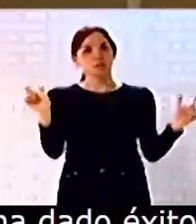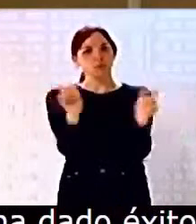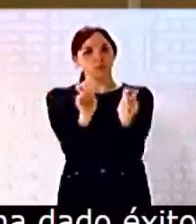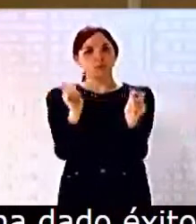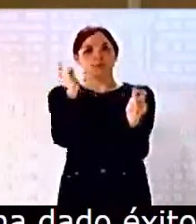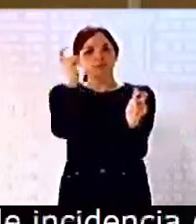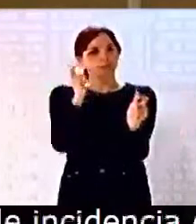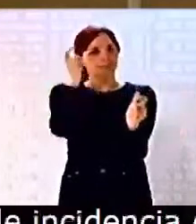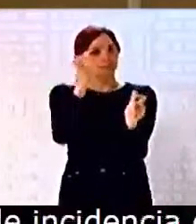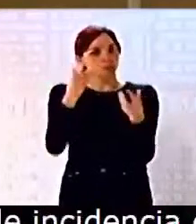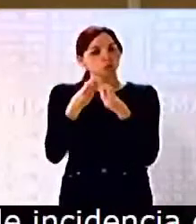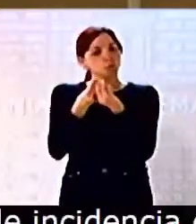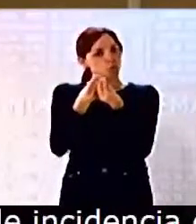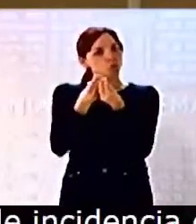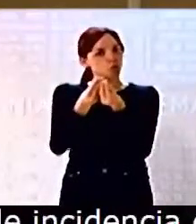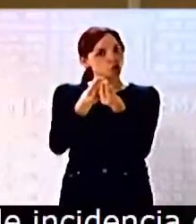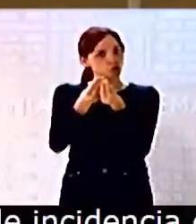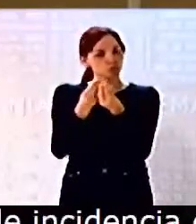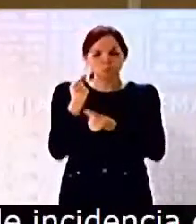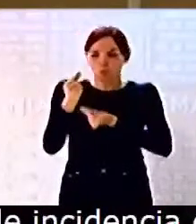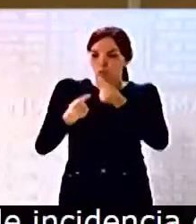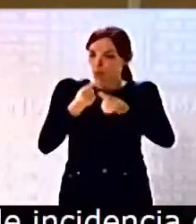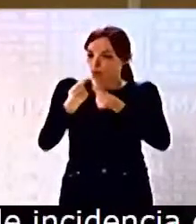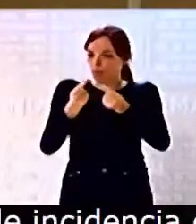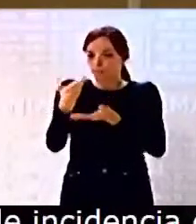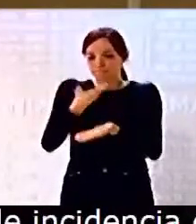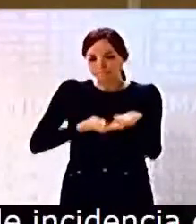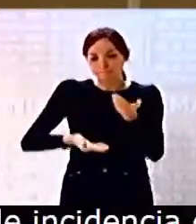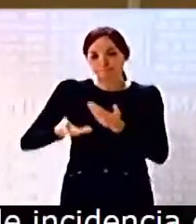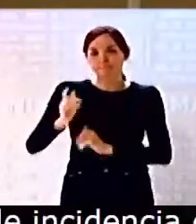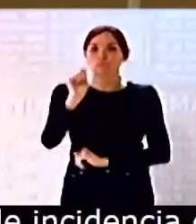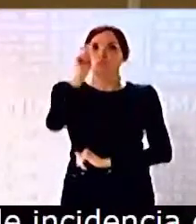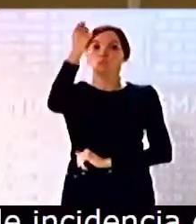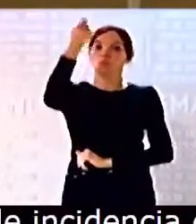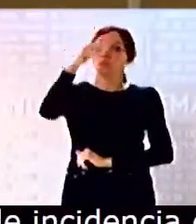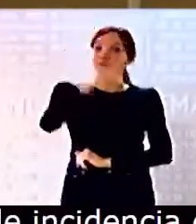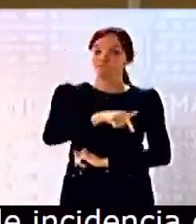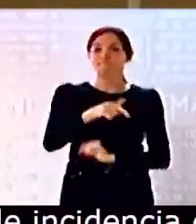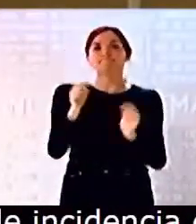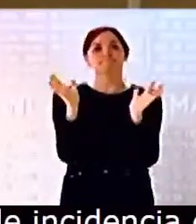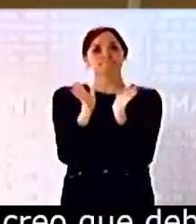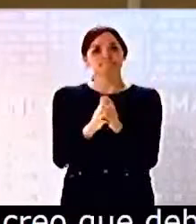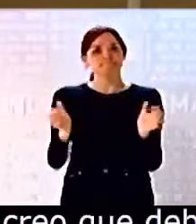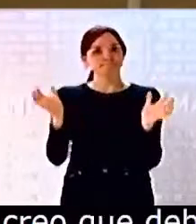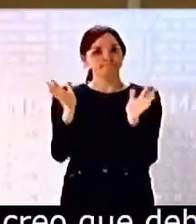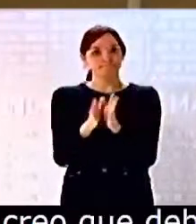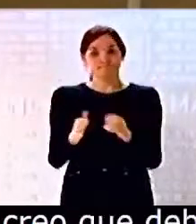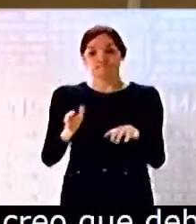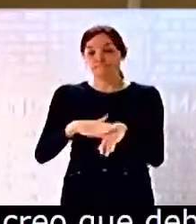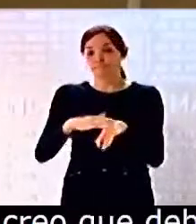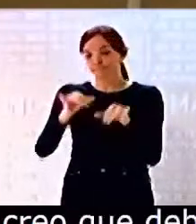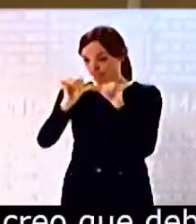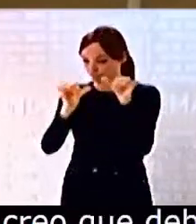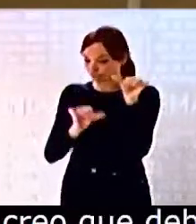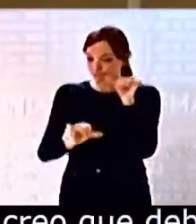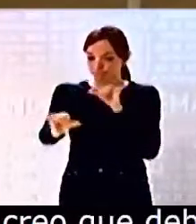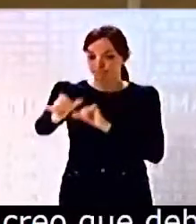trabajo colectivo que hemos venido desarrollando, creo que deben ser un incentivo para que nos comportemos